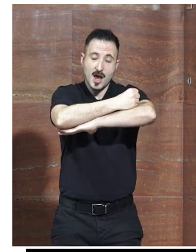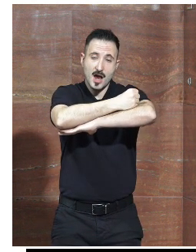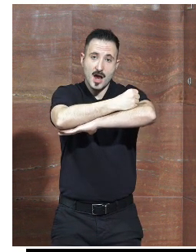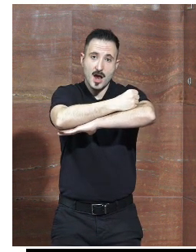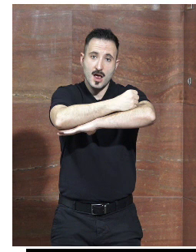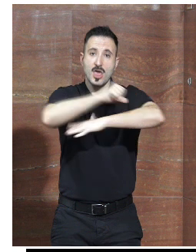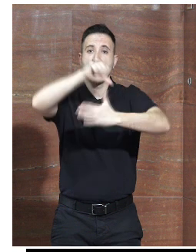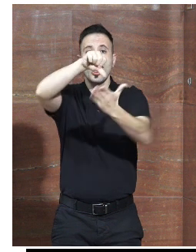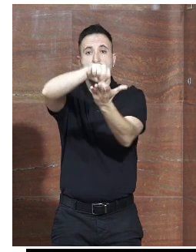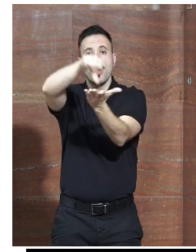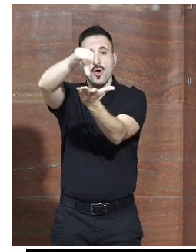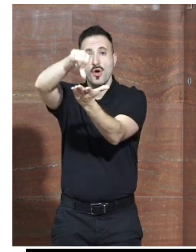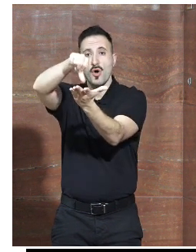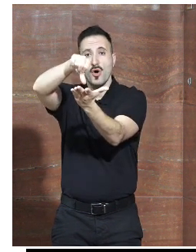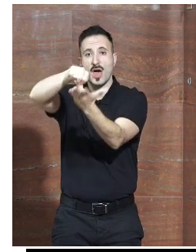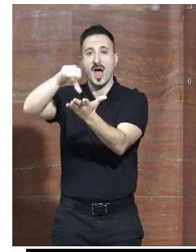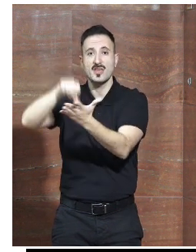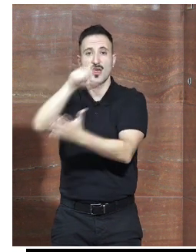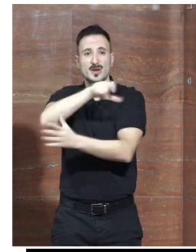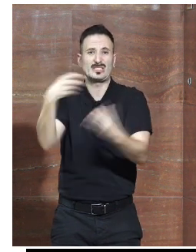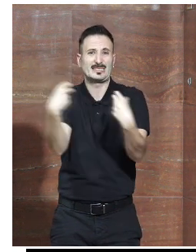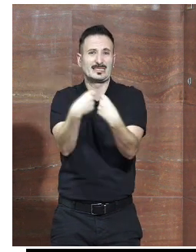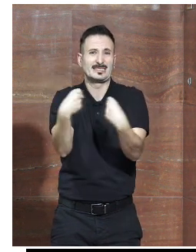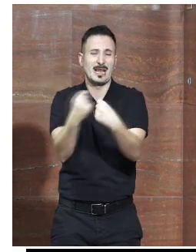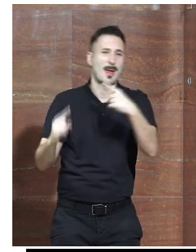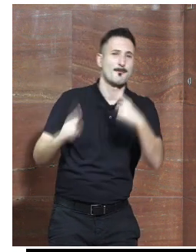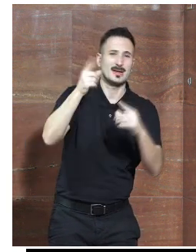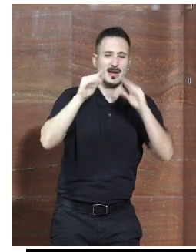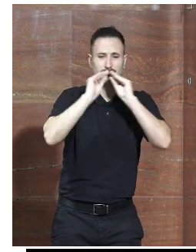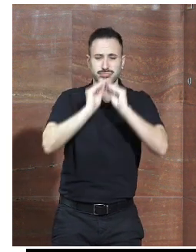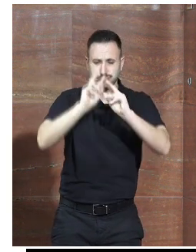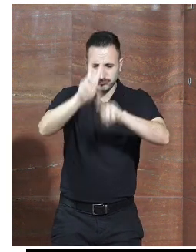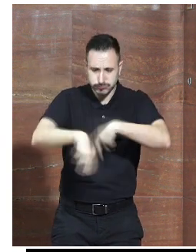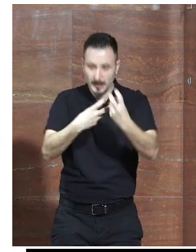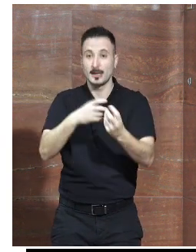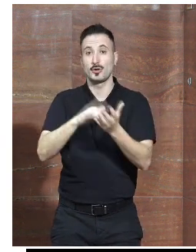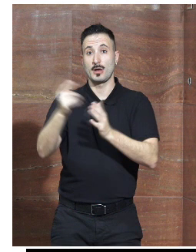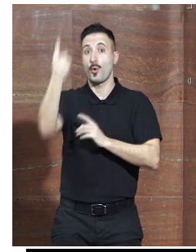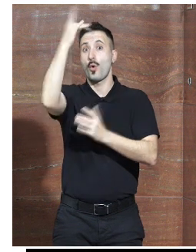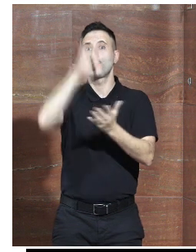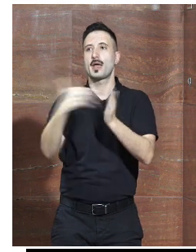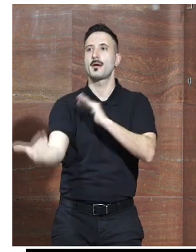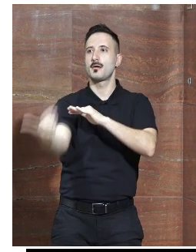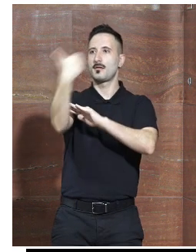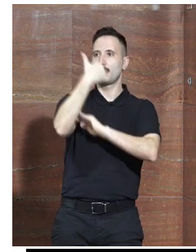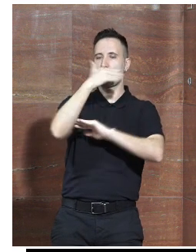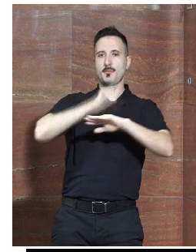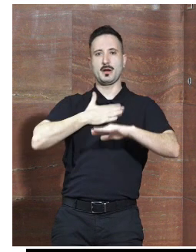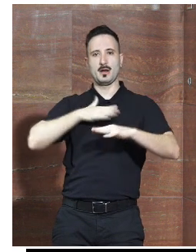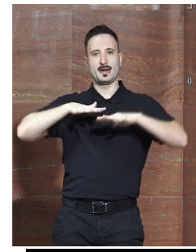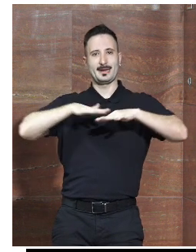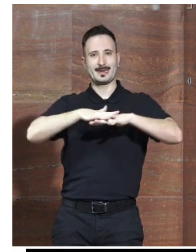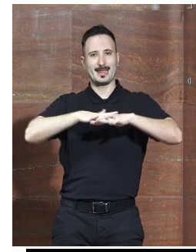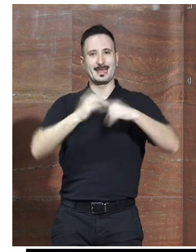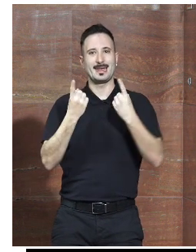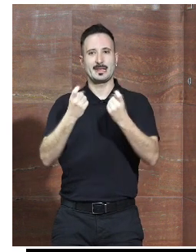en las ciudades de mayor densidad, ¿no? Y se acercó un día a nosotros y vimos que había mucho potencial. De hecho, nuestra red requiere